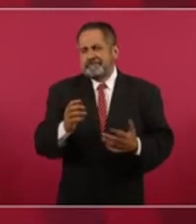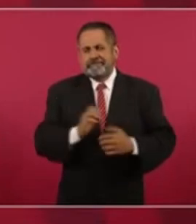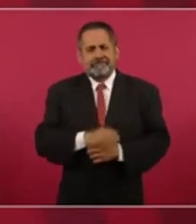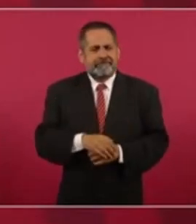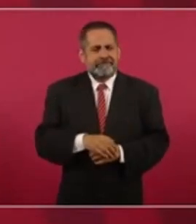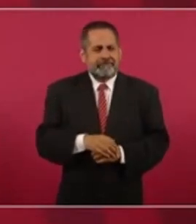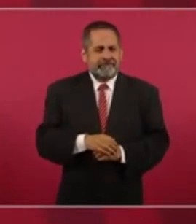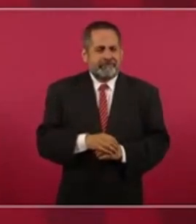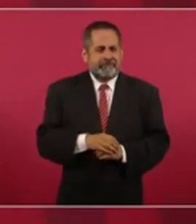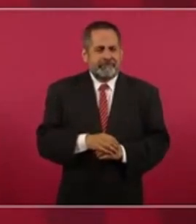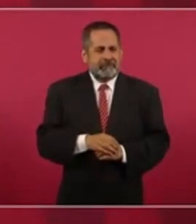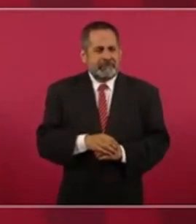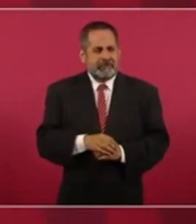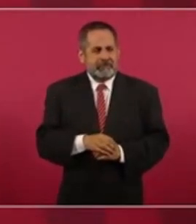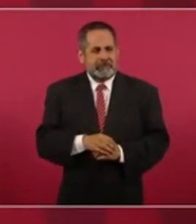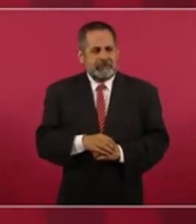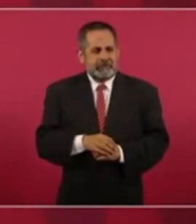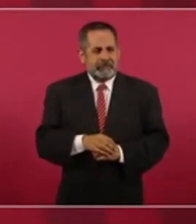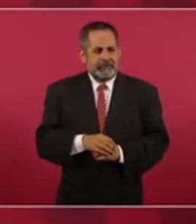y